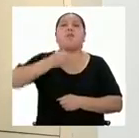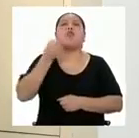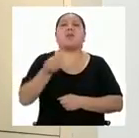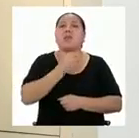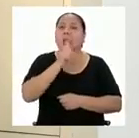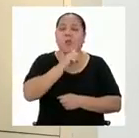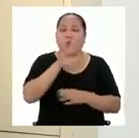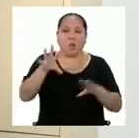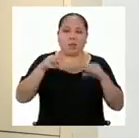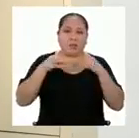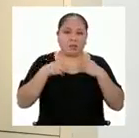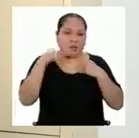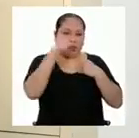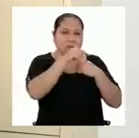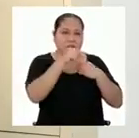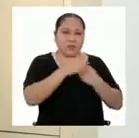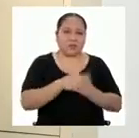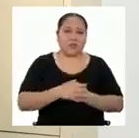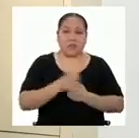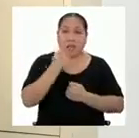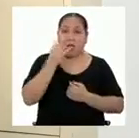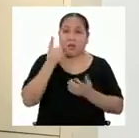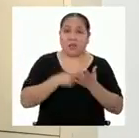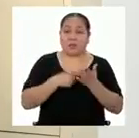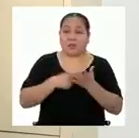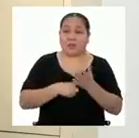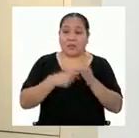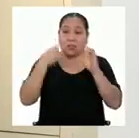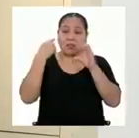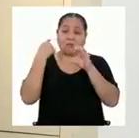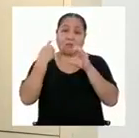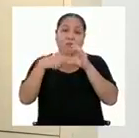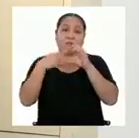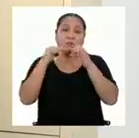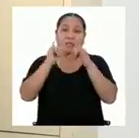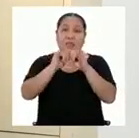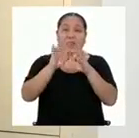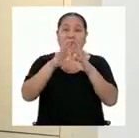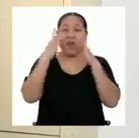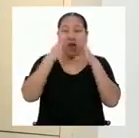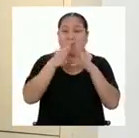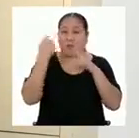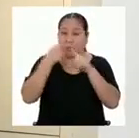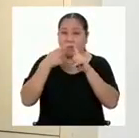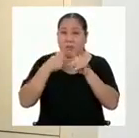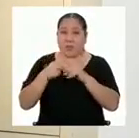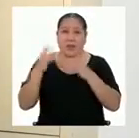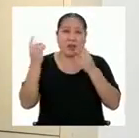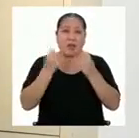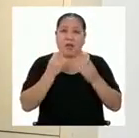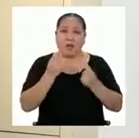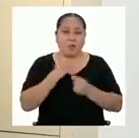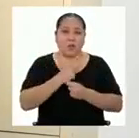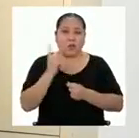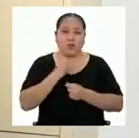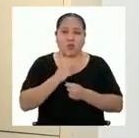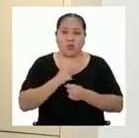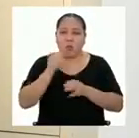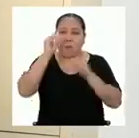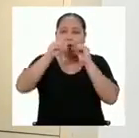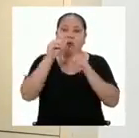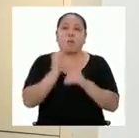con el hecho. A veces, en las redes sociales, todo es muy rápido y no muchos se dan el tiempo para